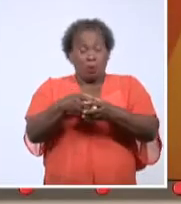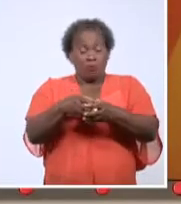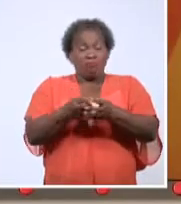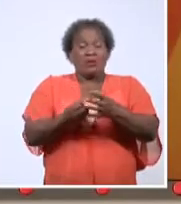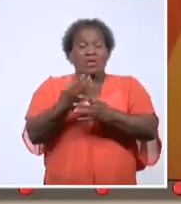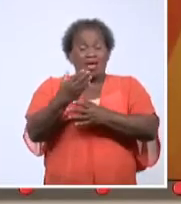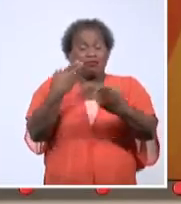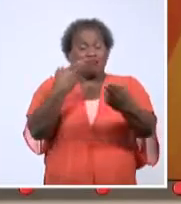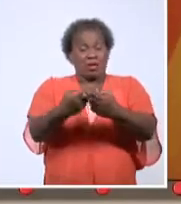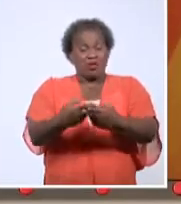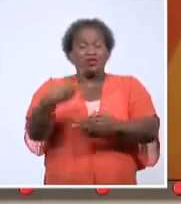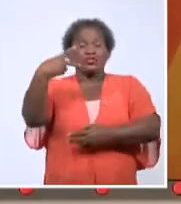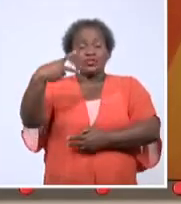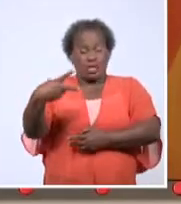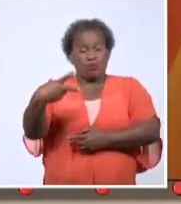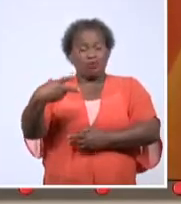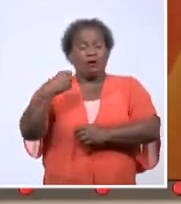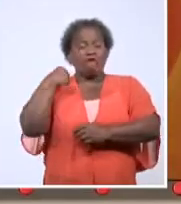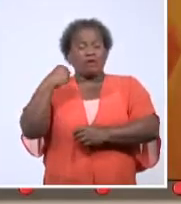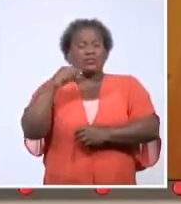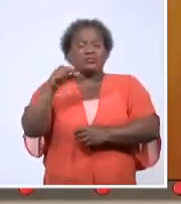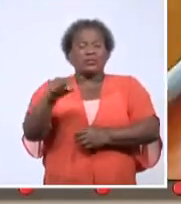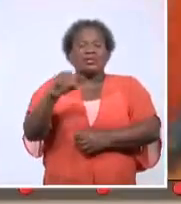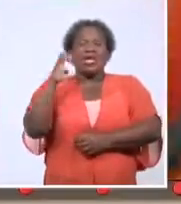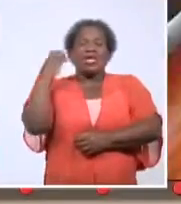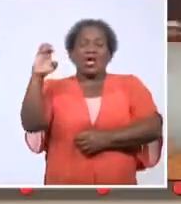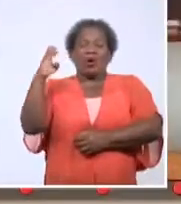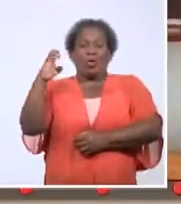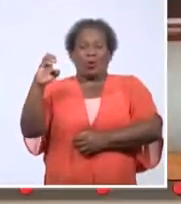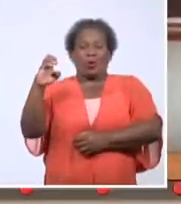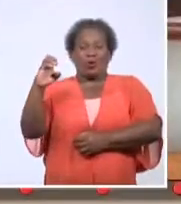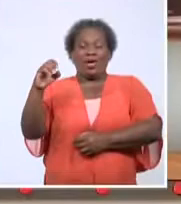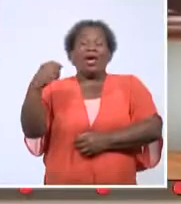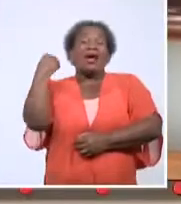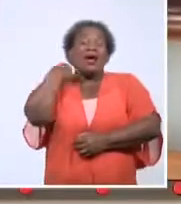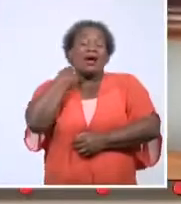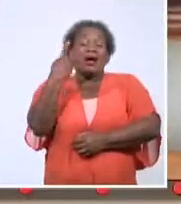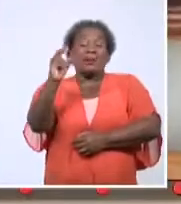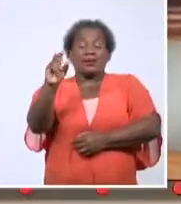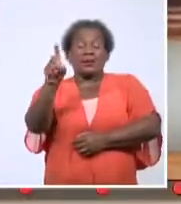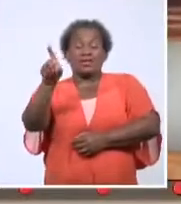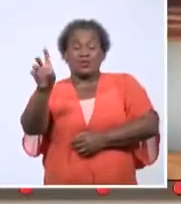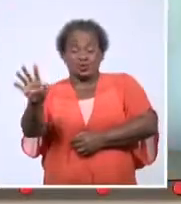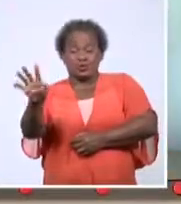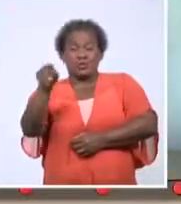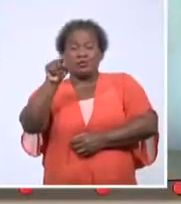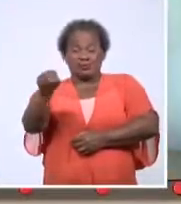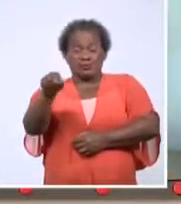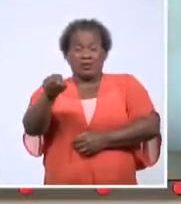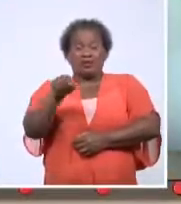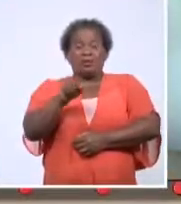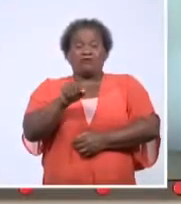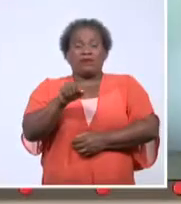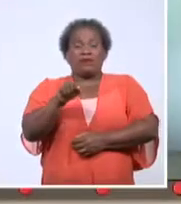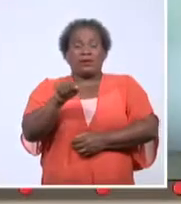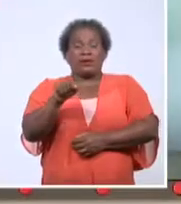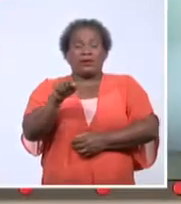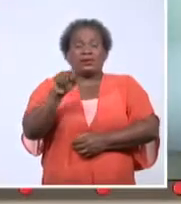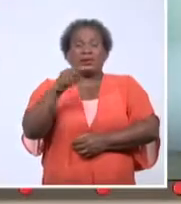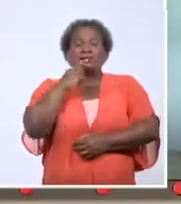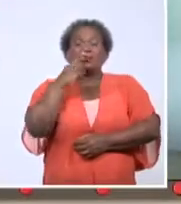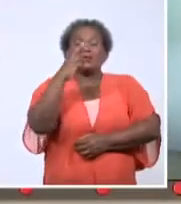segunda fuerza política del Ecuador. Ya en 2014, creo, conformó la agrupación Compromiso Ecuador en respuesta al proyecto de